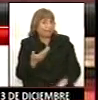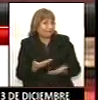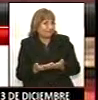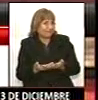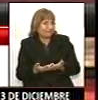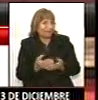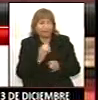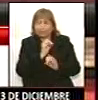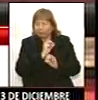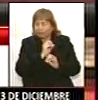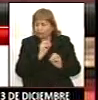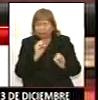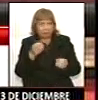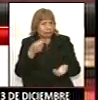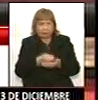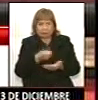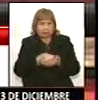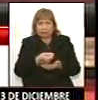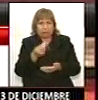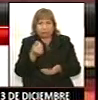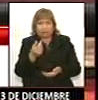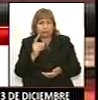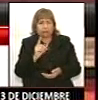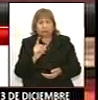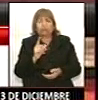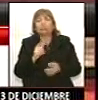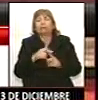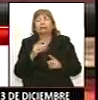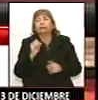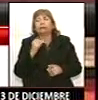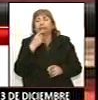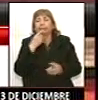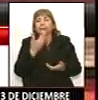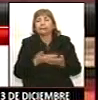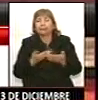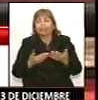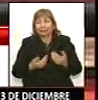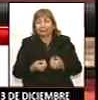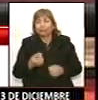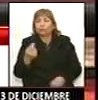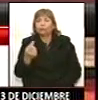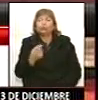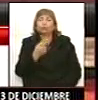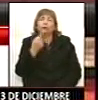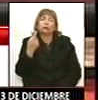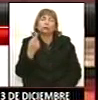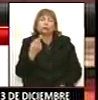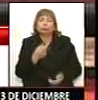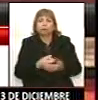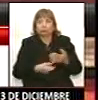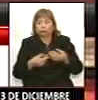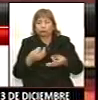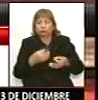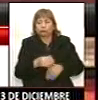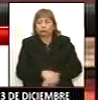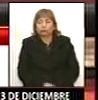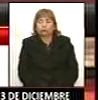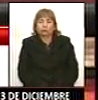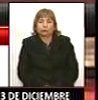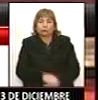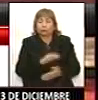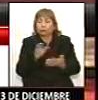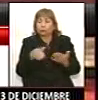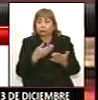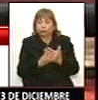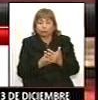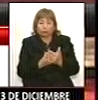sin demandar recursos adicionales al Tesoro Público, quedando exceptuado solo del requisito del monto del presupuesto anual por toda la fuente